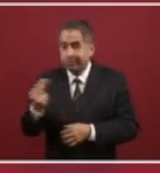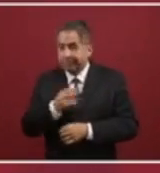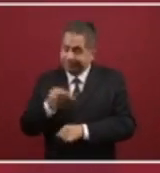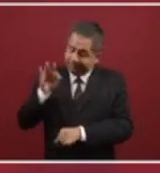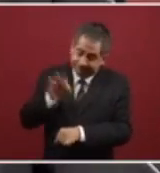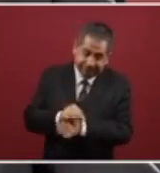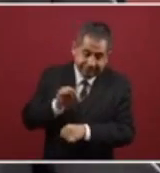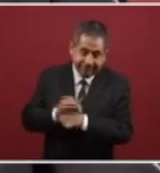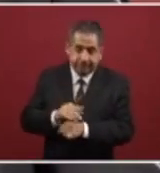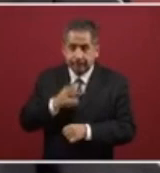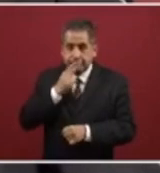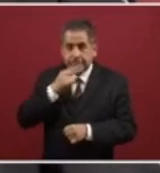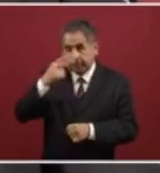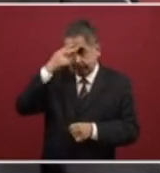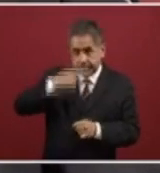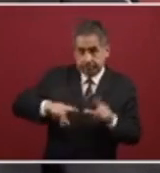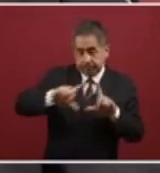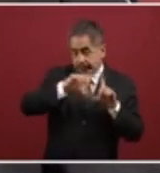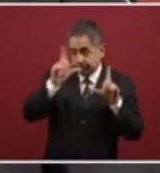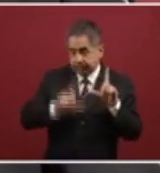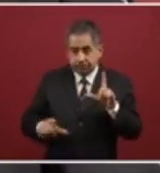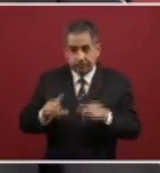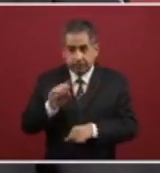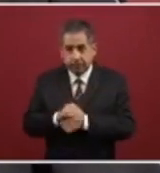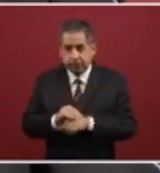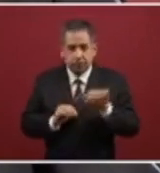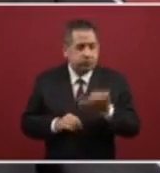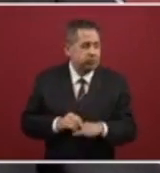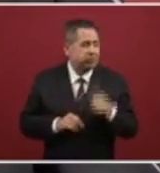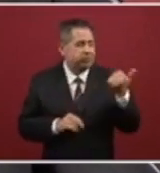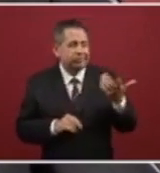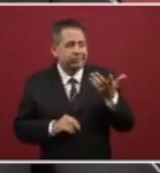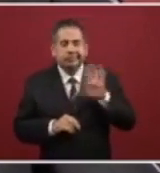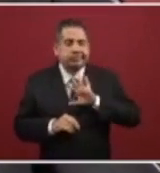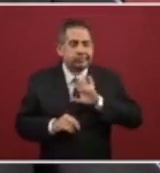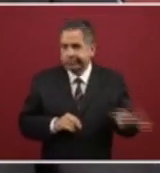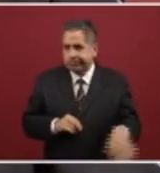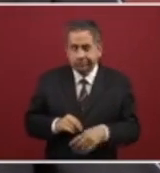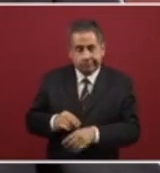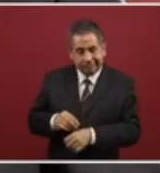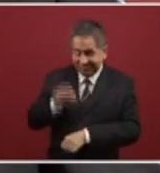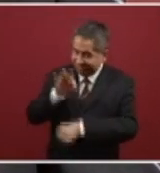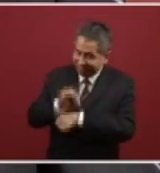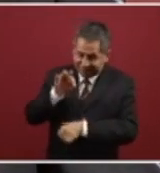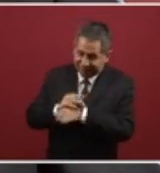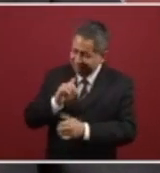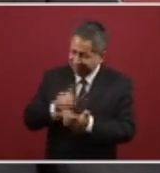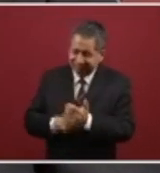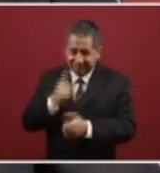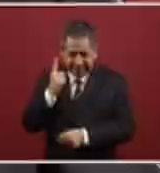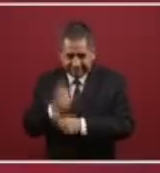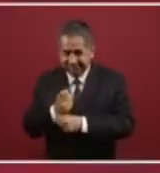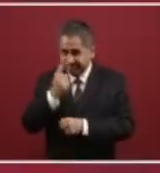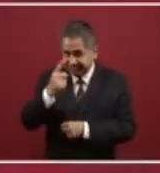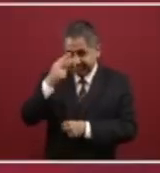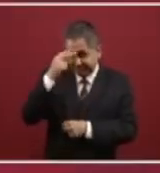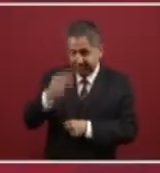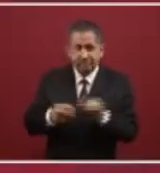México. Francamente, cualquier otra consideración es absolutamente secundaria, irrelevante,